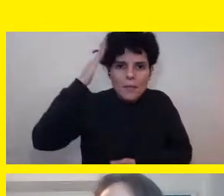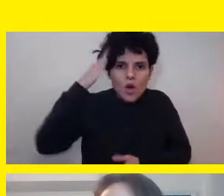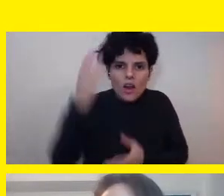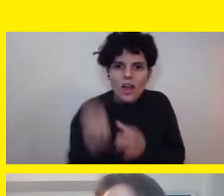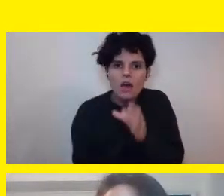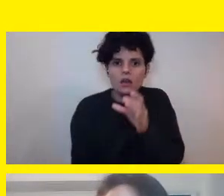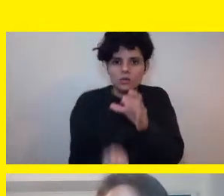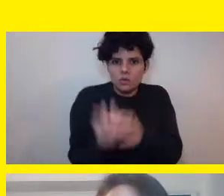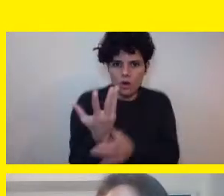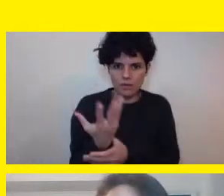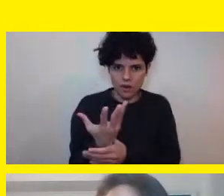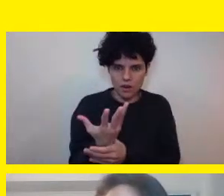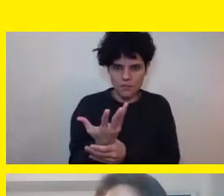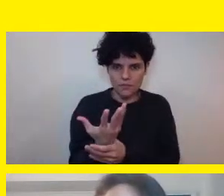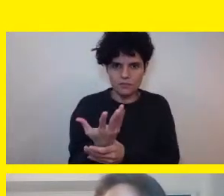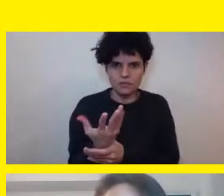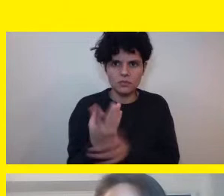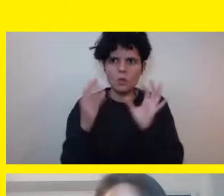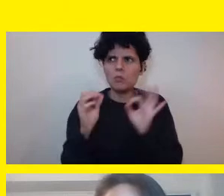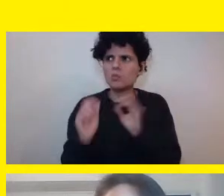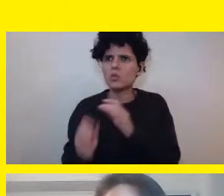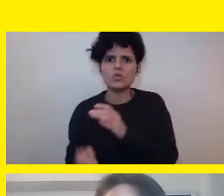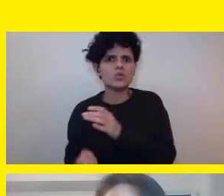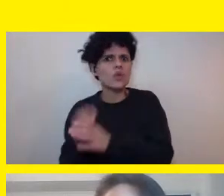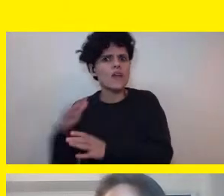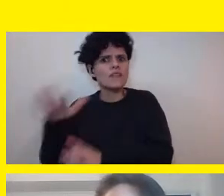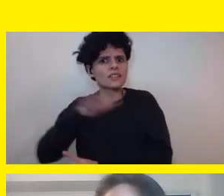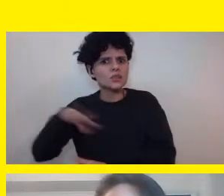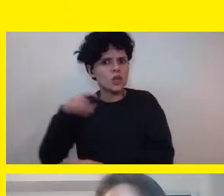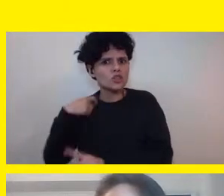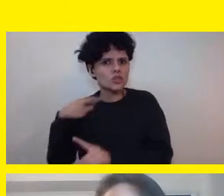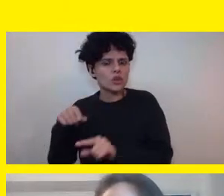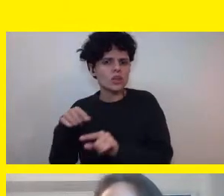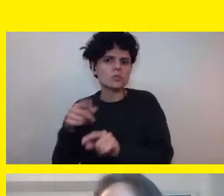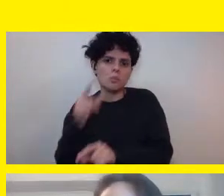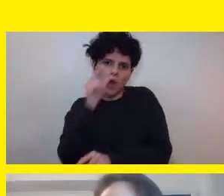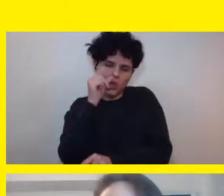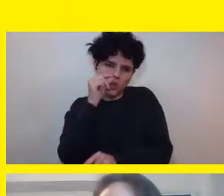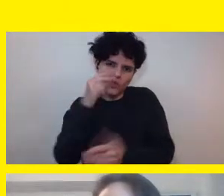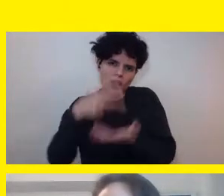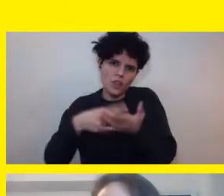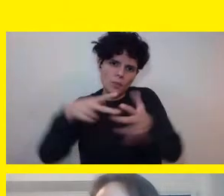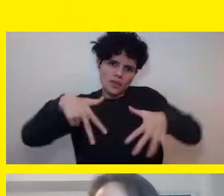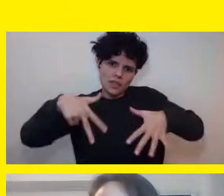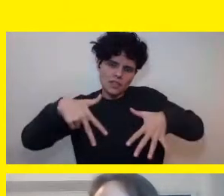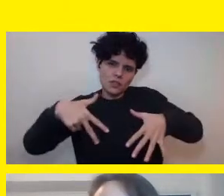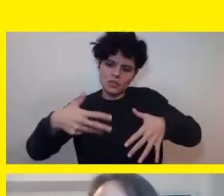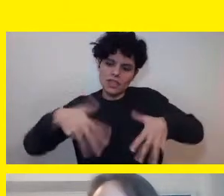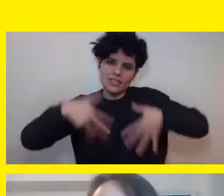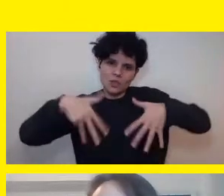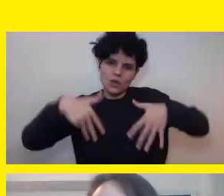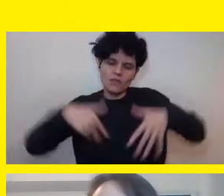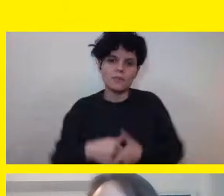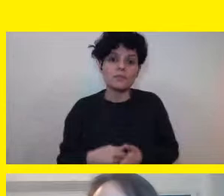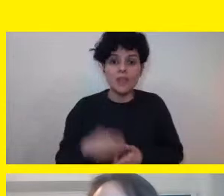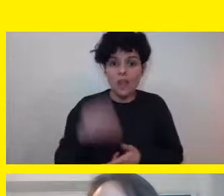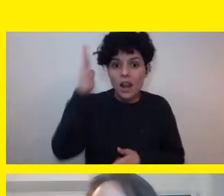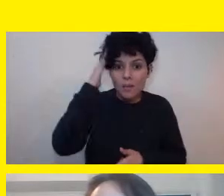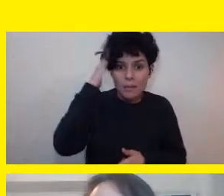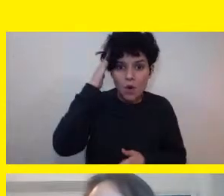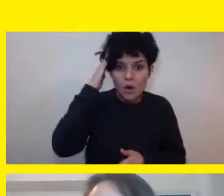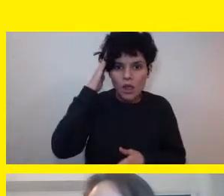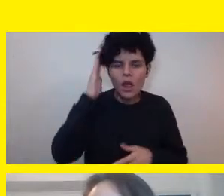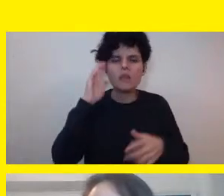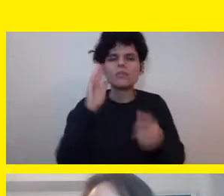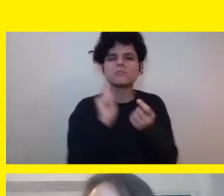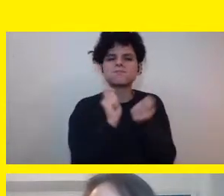con motivo de octubre de 2019. La memoria es un músculo que se ejercita y en ese sentido es también